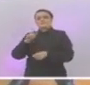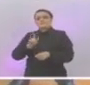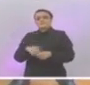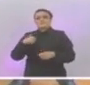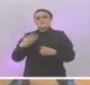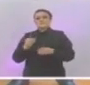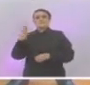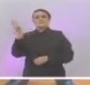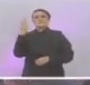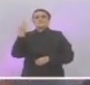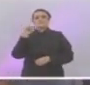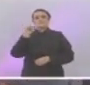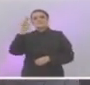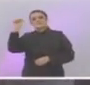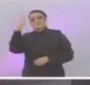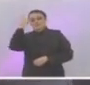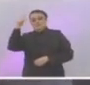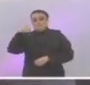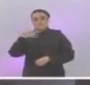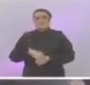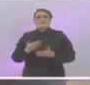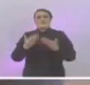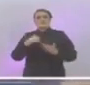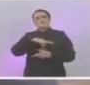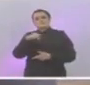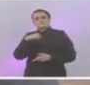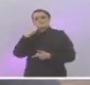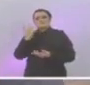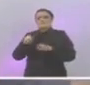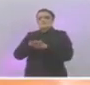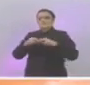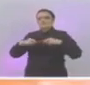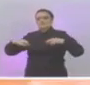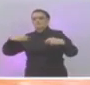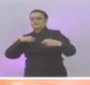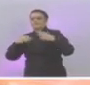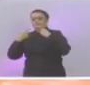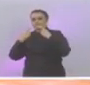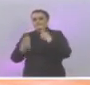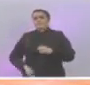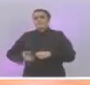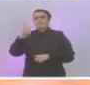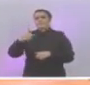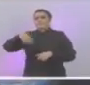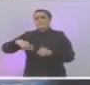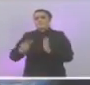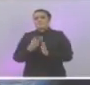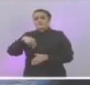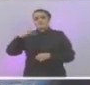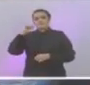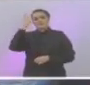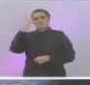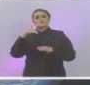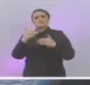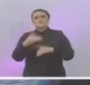y la Universidad Autónoma de San Luis Potosí, contribuimos al debate nacional, por primera vez en San Luis Potosí, sobre